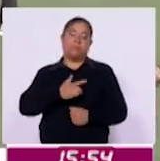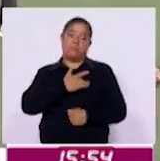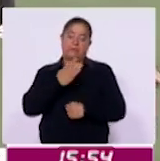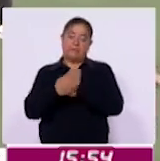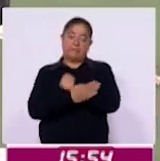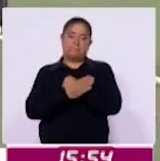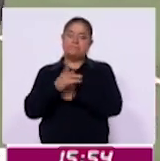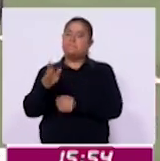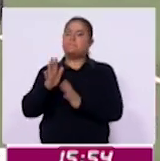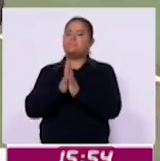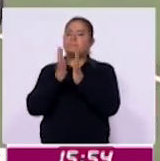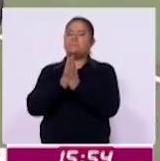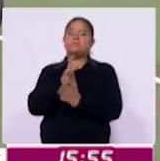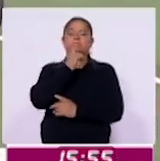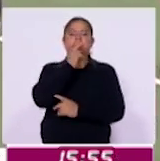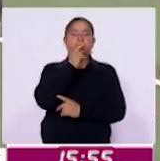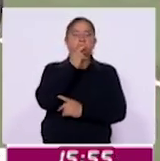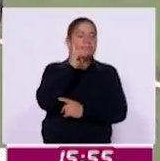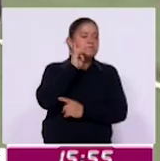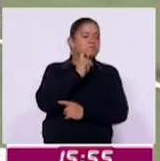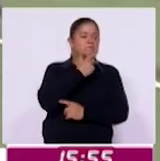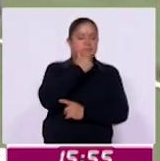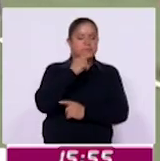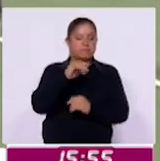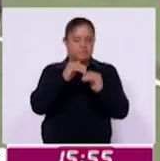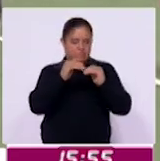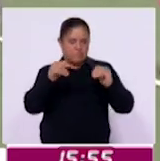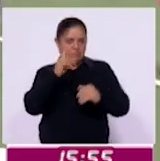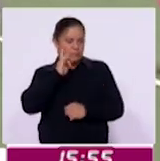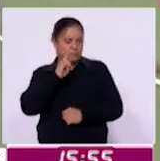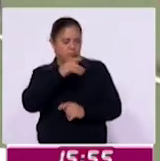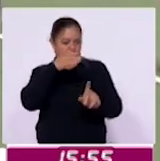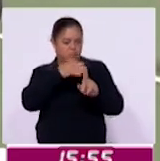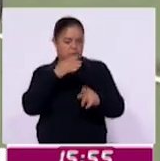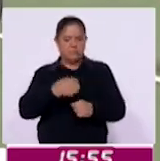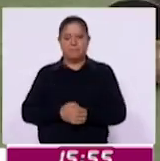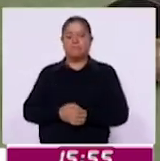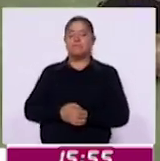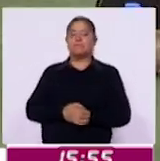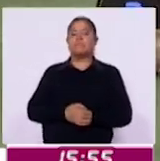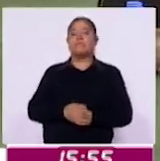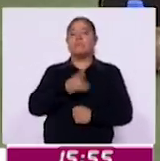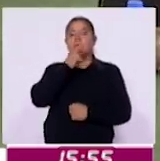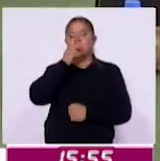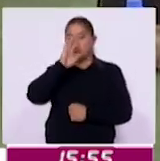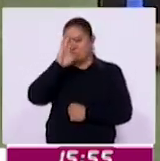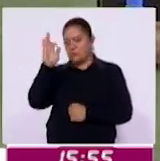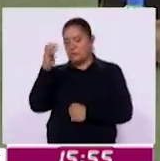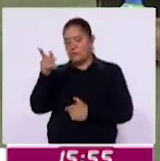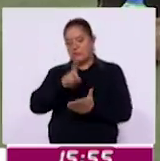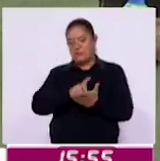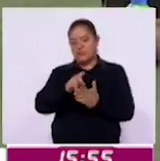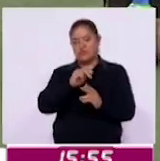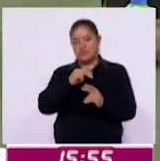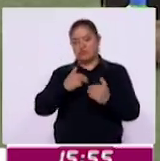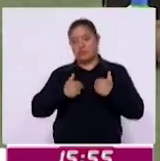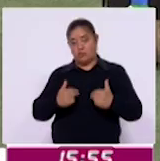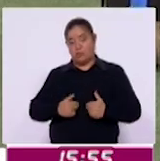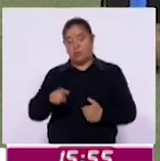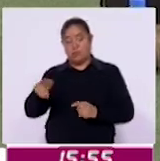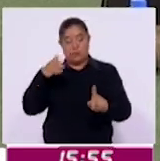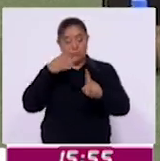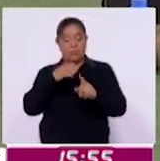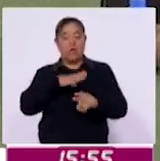la Policía de Género, la Fiscalía General de la República y la Comisión Nacional de los Derechos Humanos en esta actividad que tuvo como sede